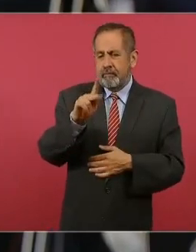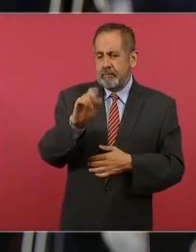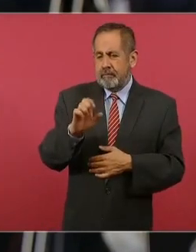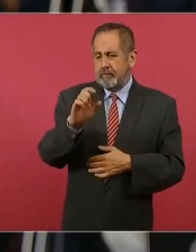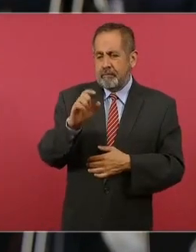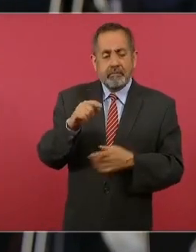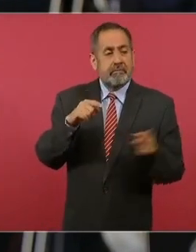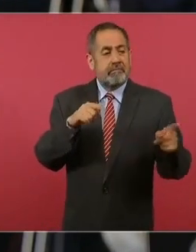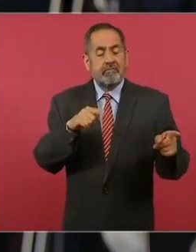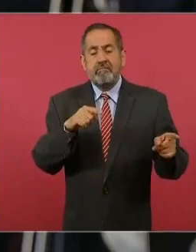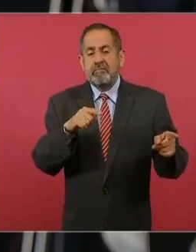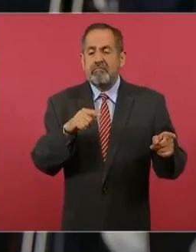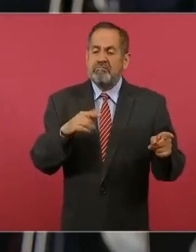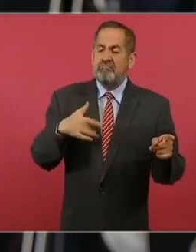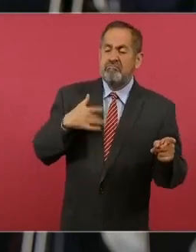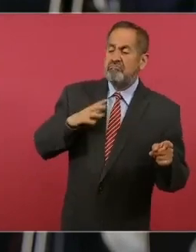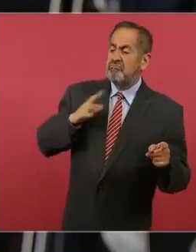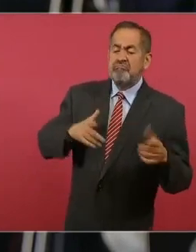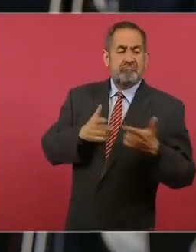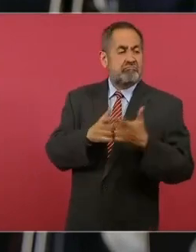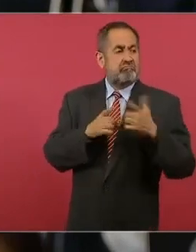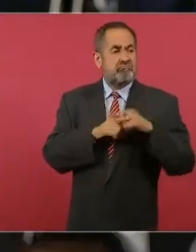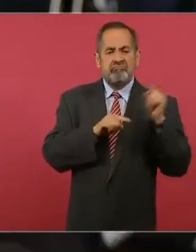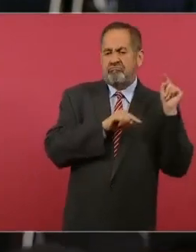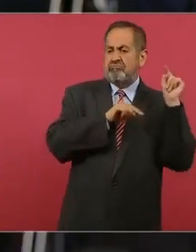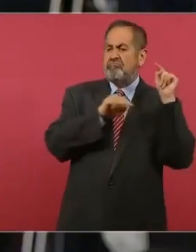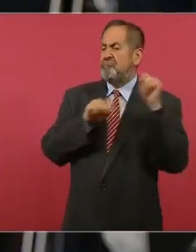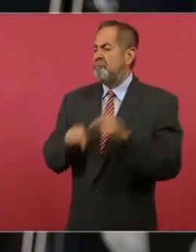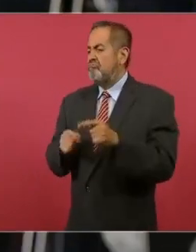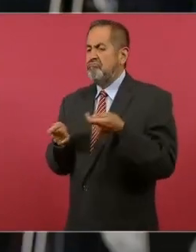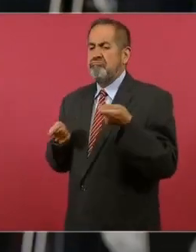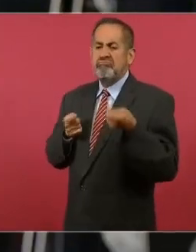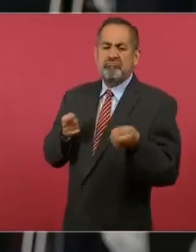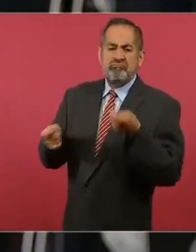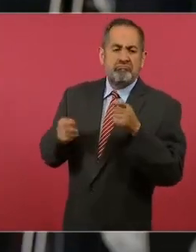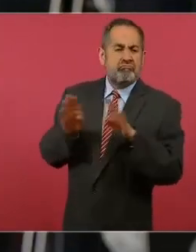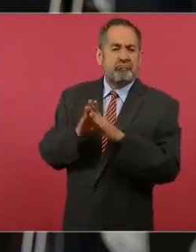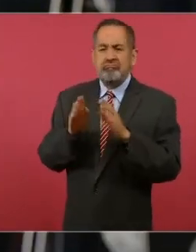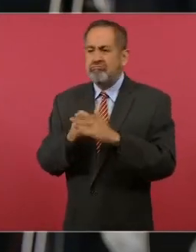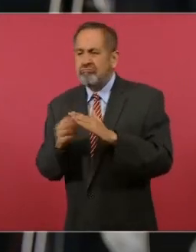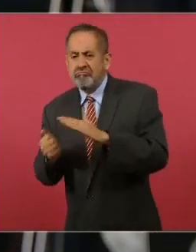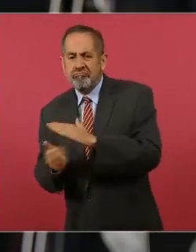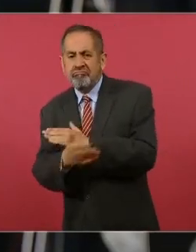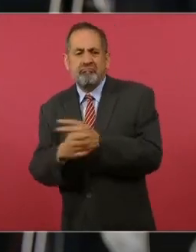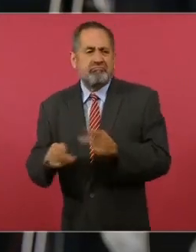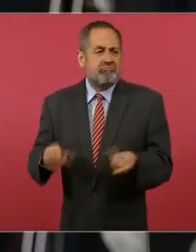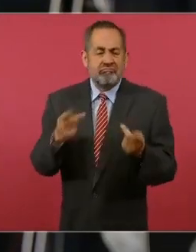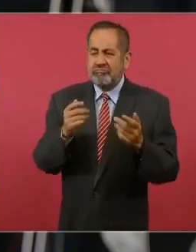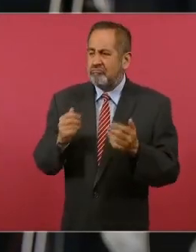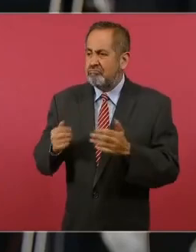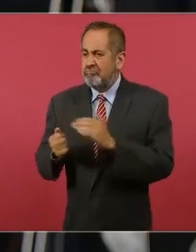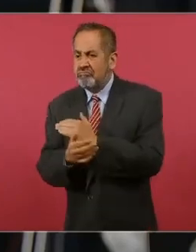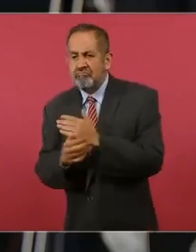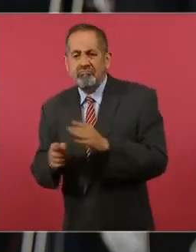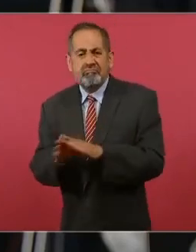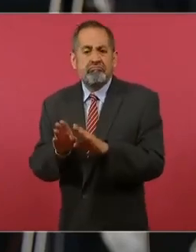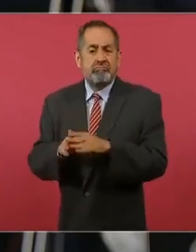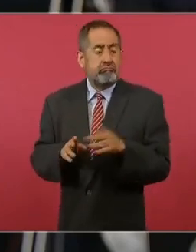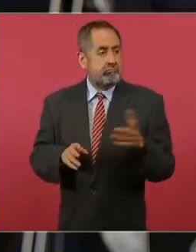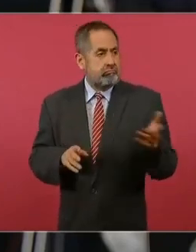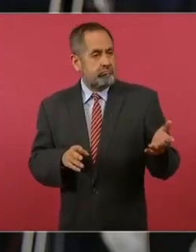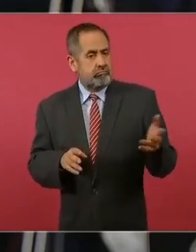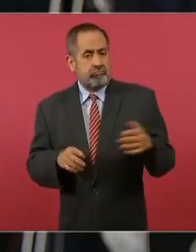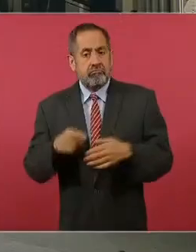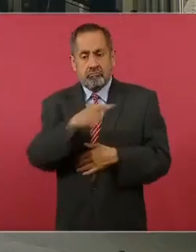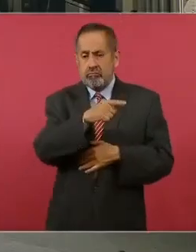que como grupo han llegado desde Reynosa para controlar el contrabando. Y le queda claro que Marín Molinedo